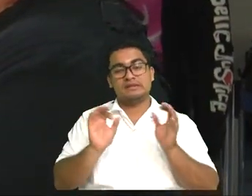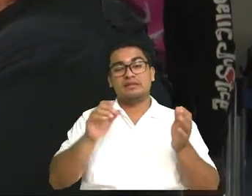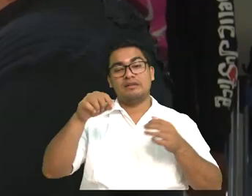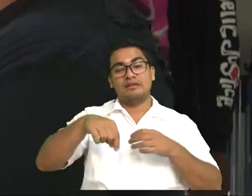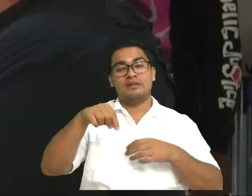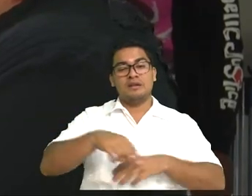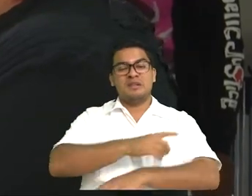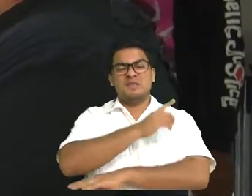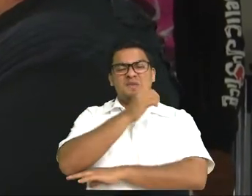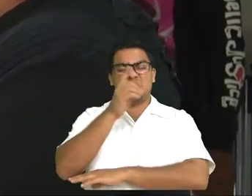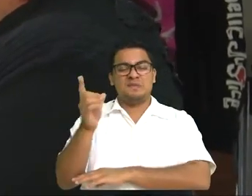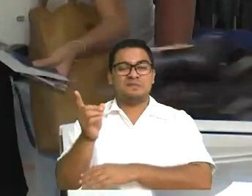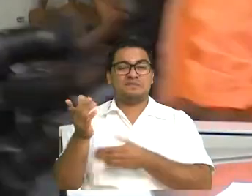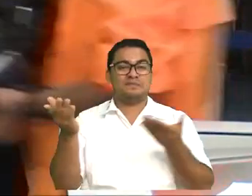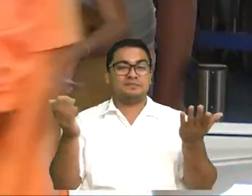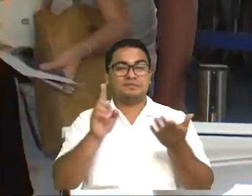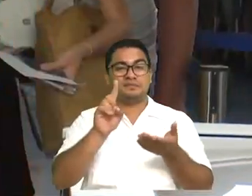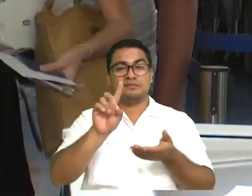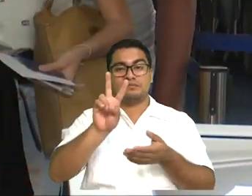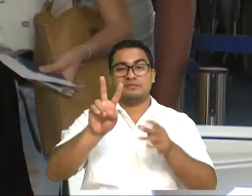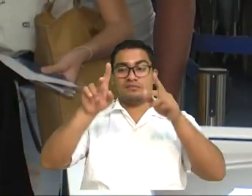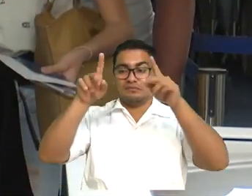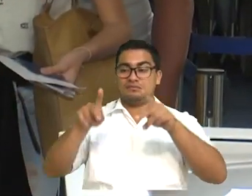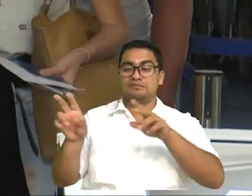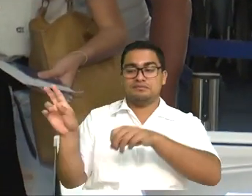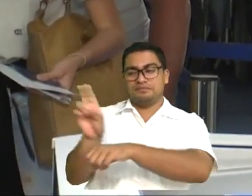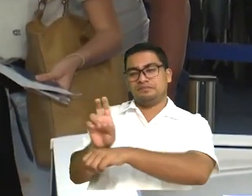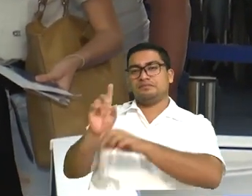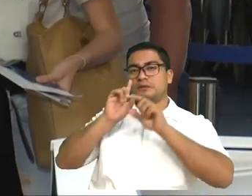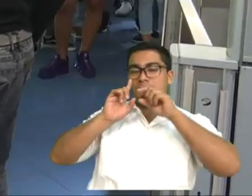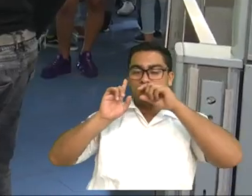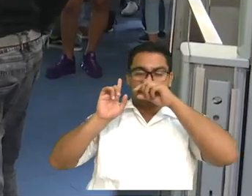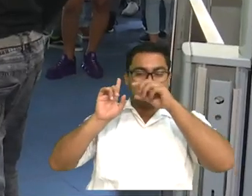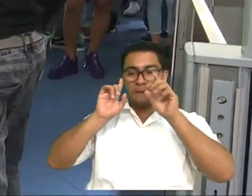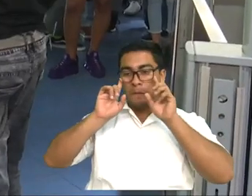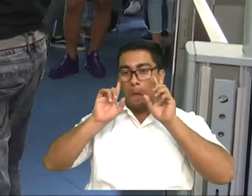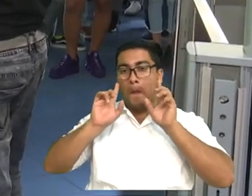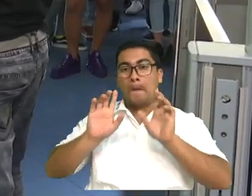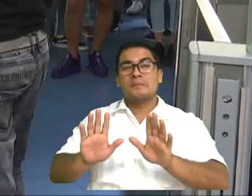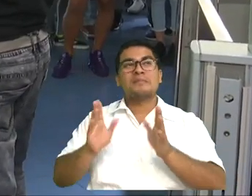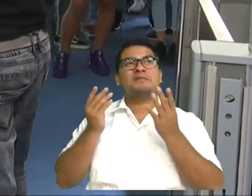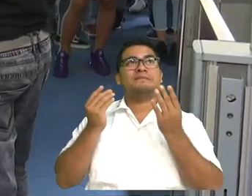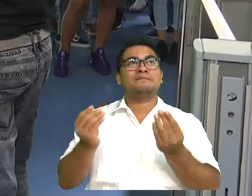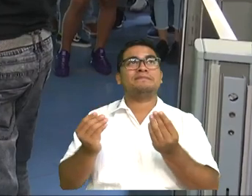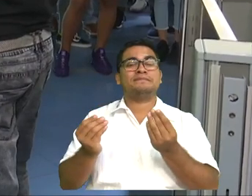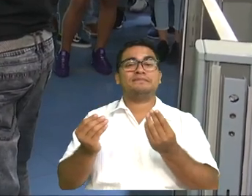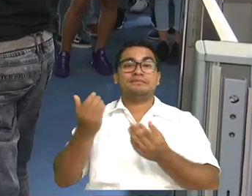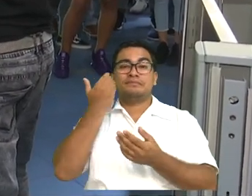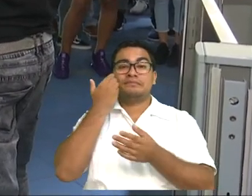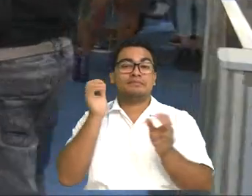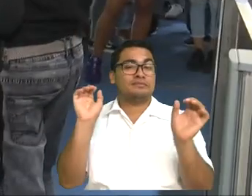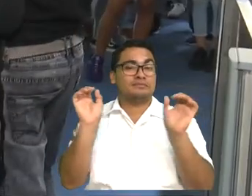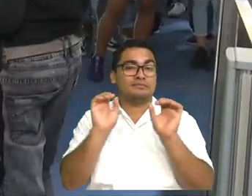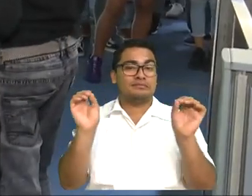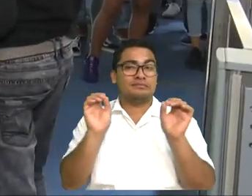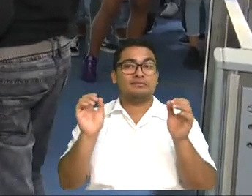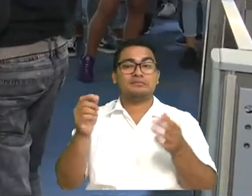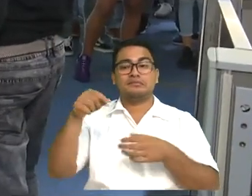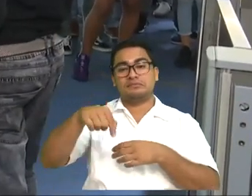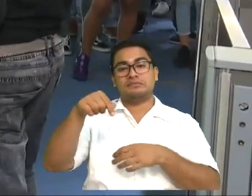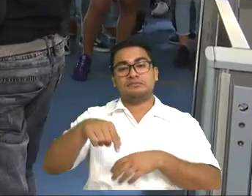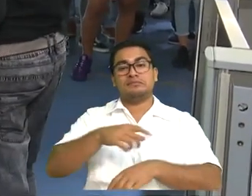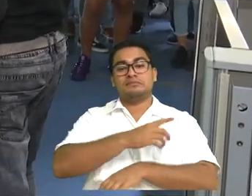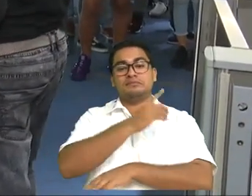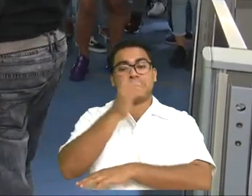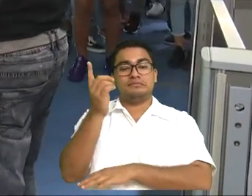la fecha, se mantienen 12 casos en seguimiento responsable y cuidadoso que se encuentran sin síntomas. En estos momentos,